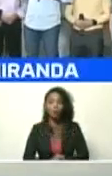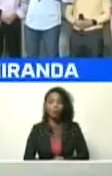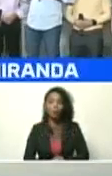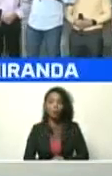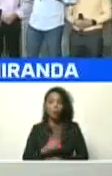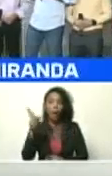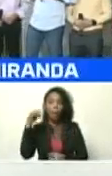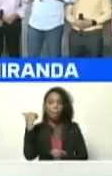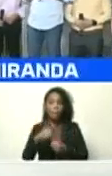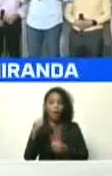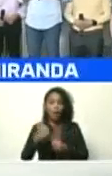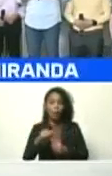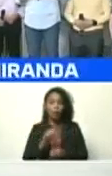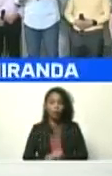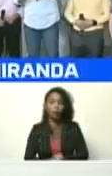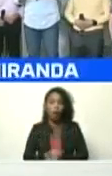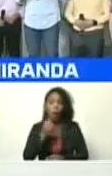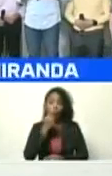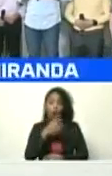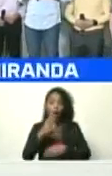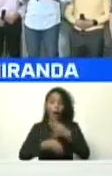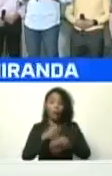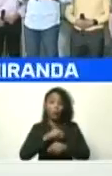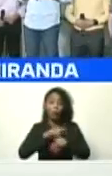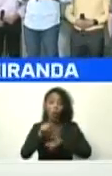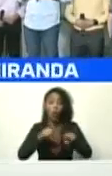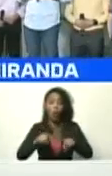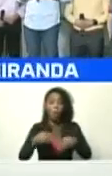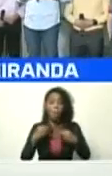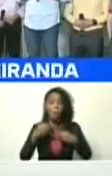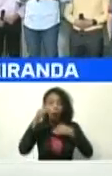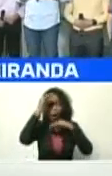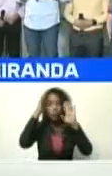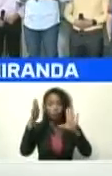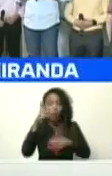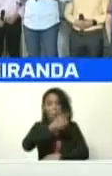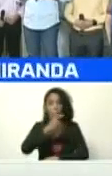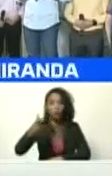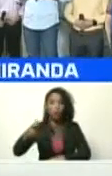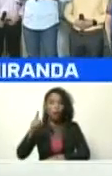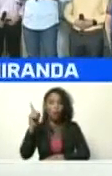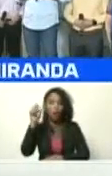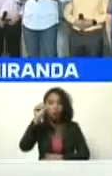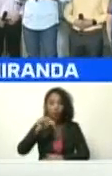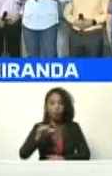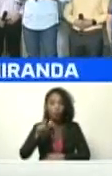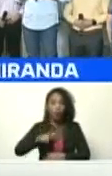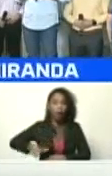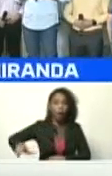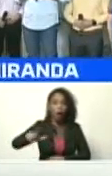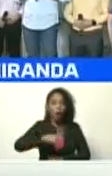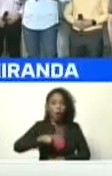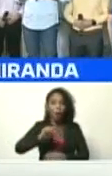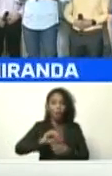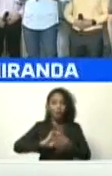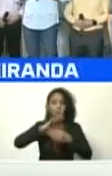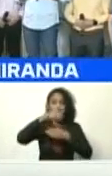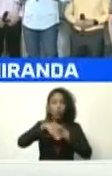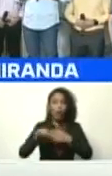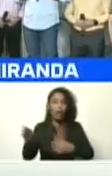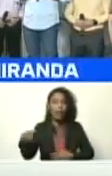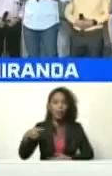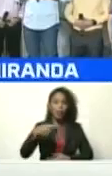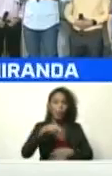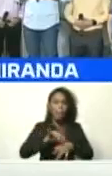en Maracaibo, y bueno, se han hecho las coordinaciones para atender a la gente del sur del lago por el desbordamiento del río